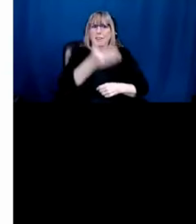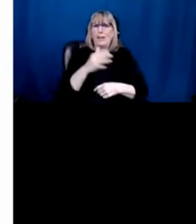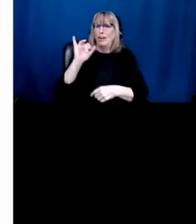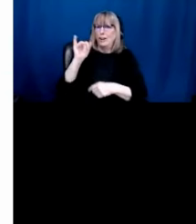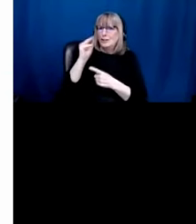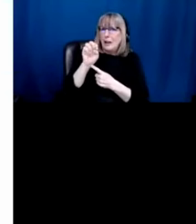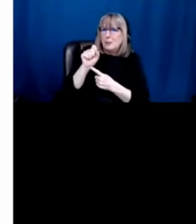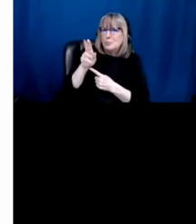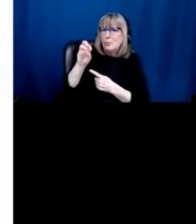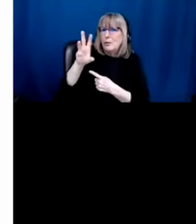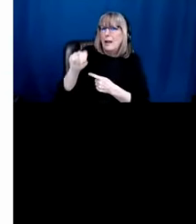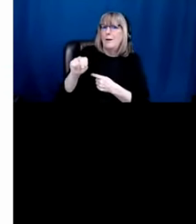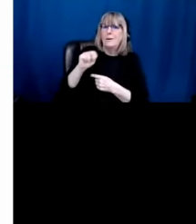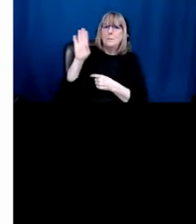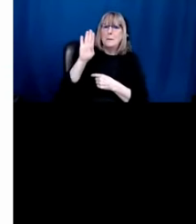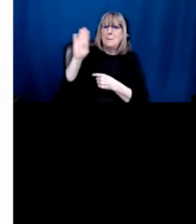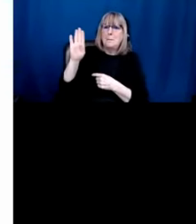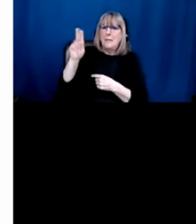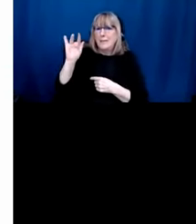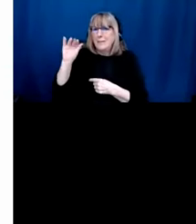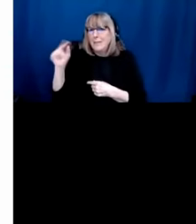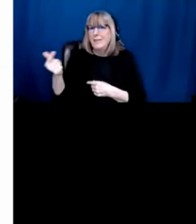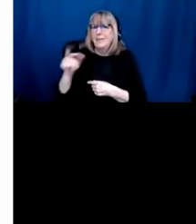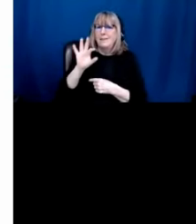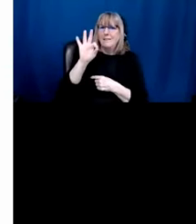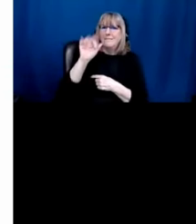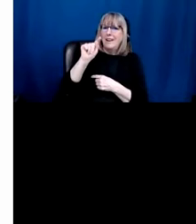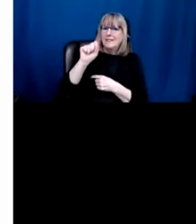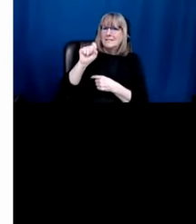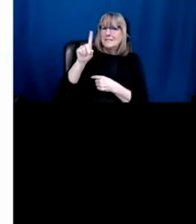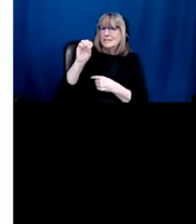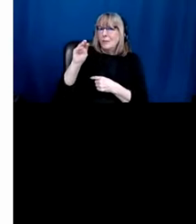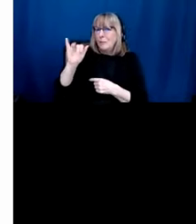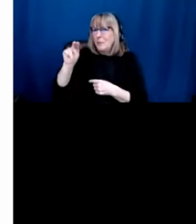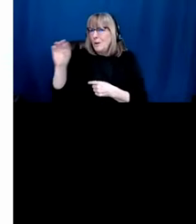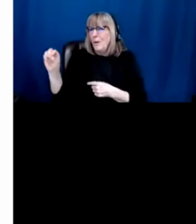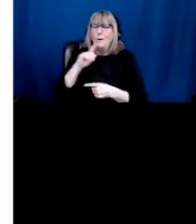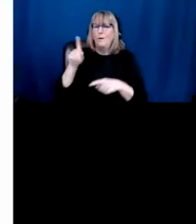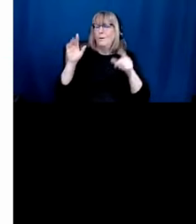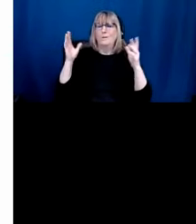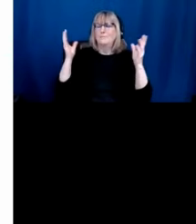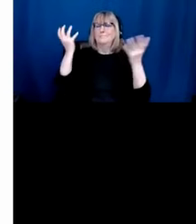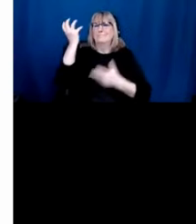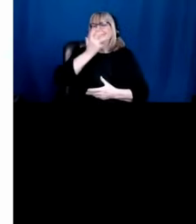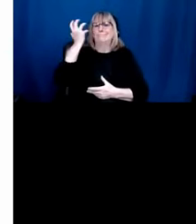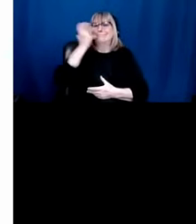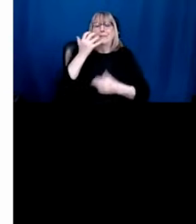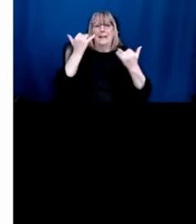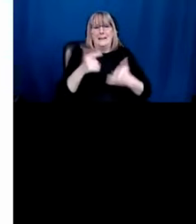sobre los diferentes conjuntos y personas que presentaron